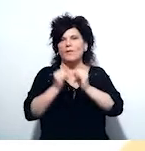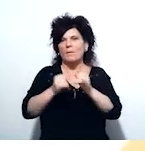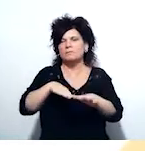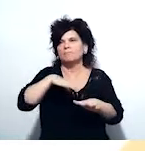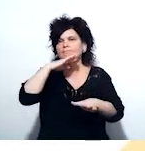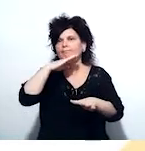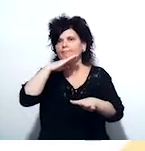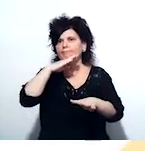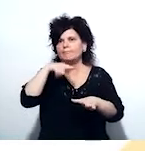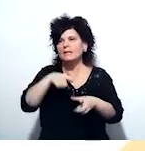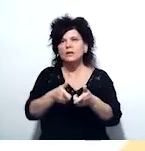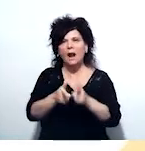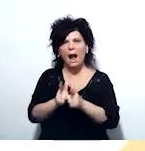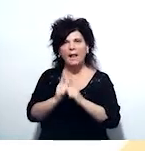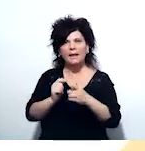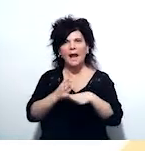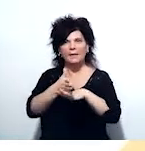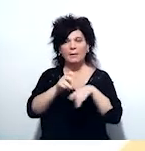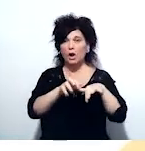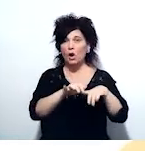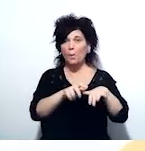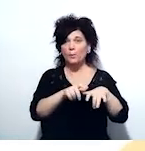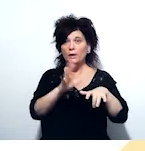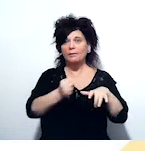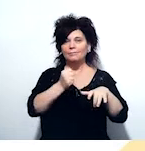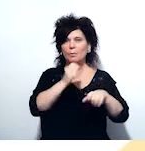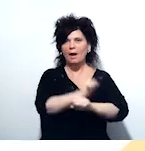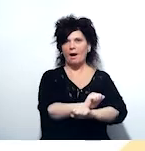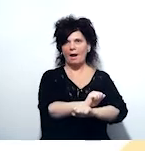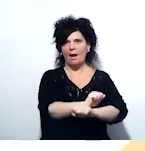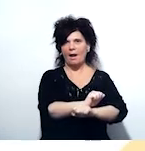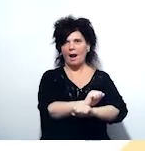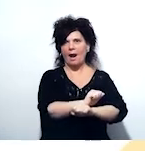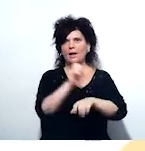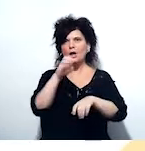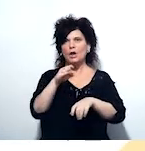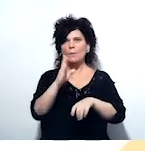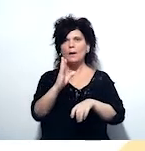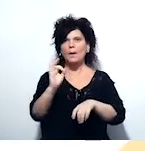recibe. Estos ataques se hacen a través de computadoras que están tomadas de rehén, que se llaman bots.